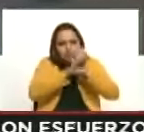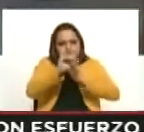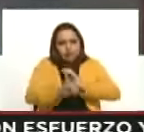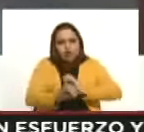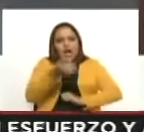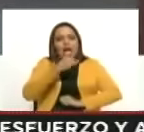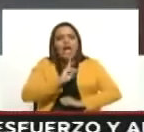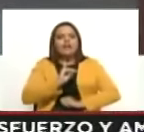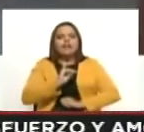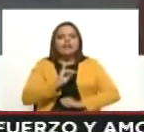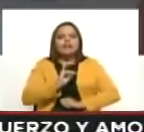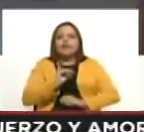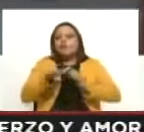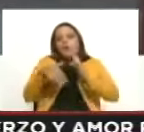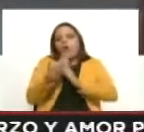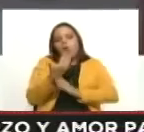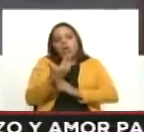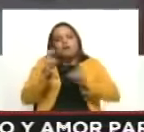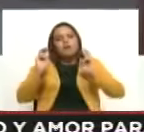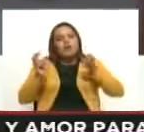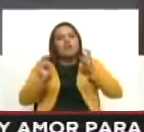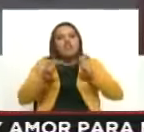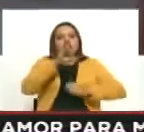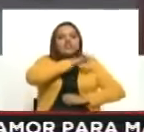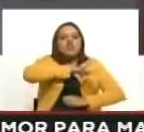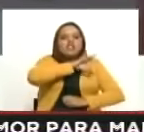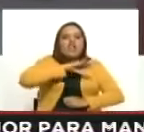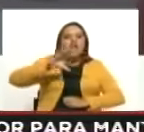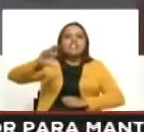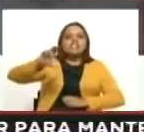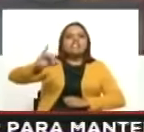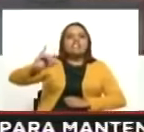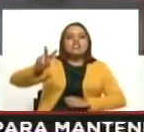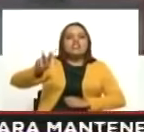de moda el término sociedad civil.